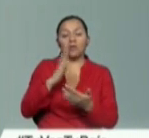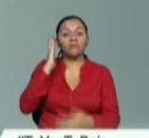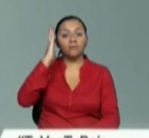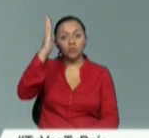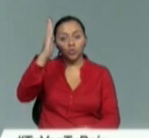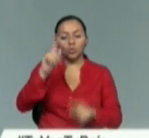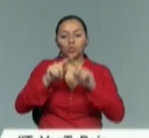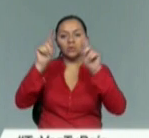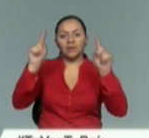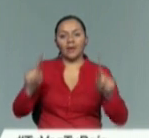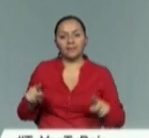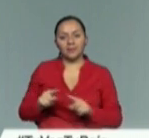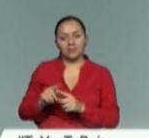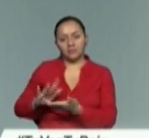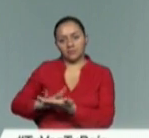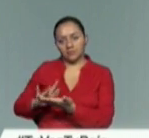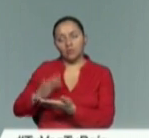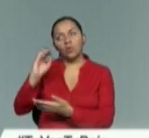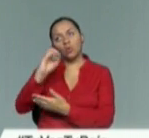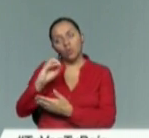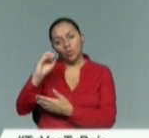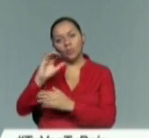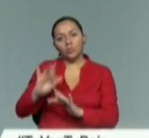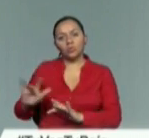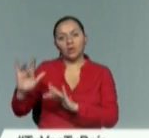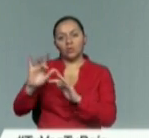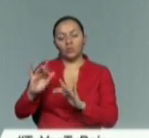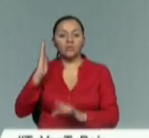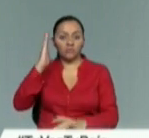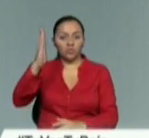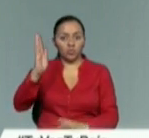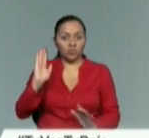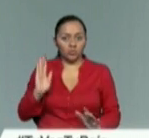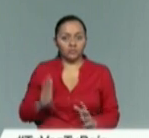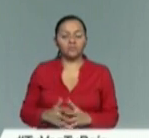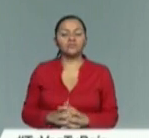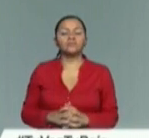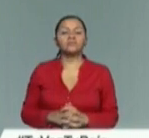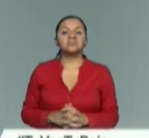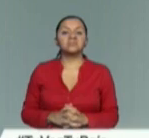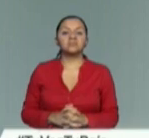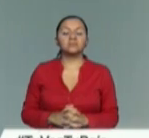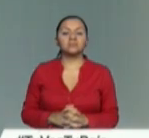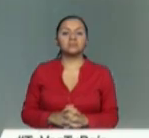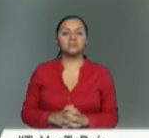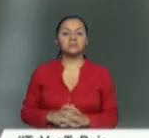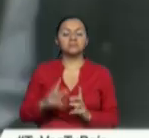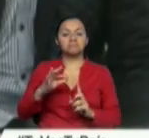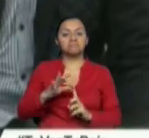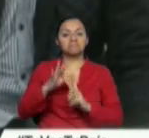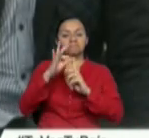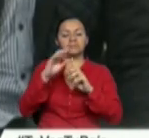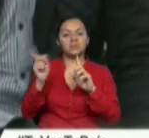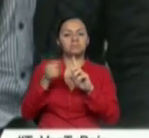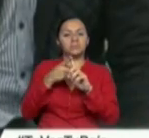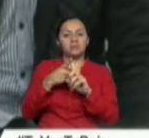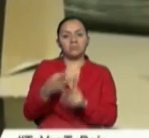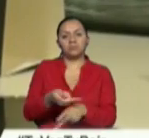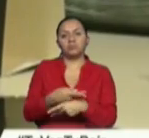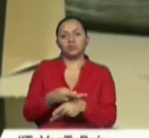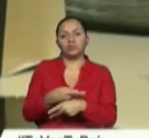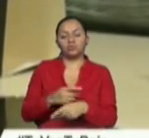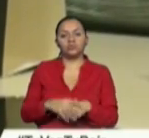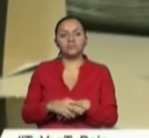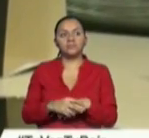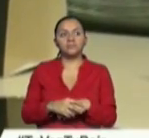futuro tablets computadoras y otro tipo de aparatos electrónicos ese sería en un principio nuestro primer producto